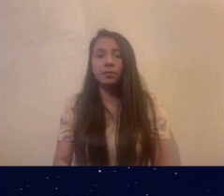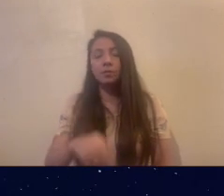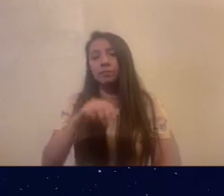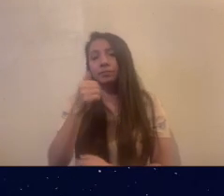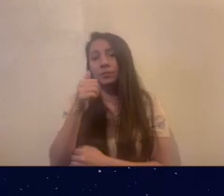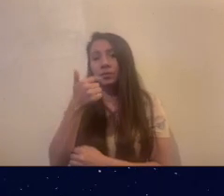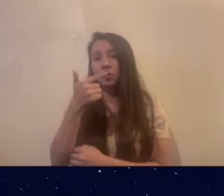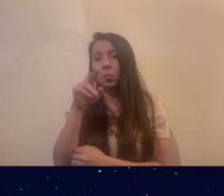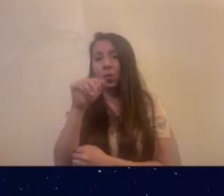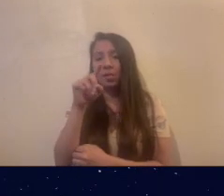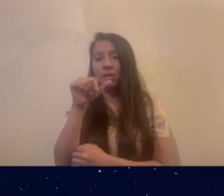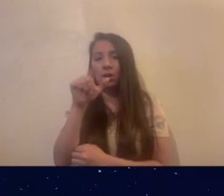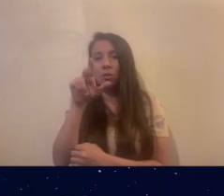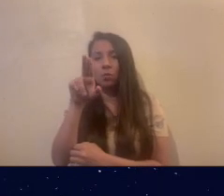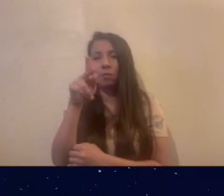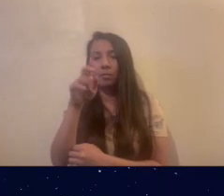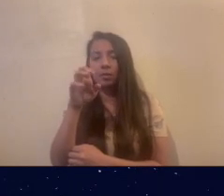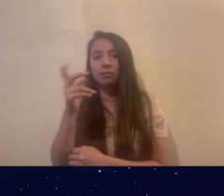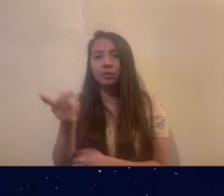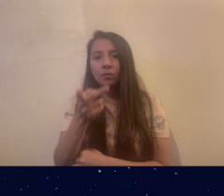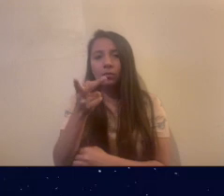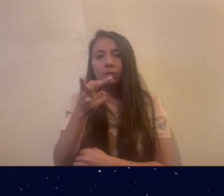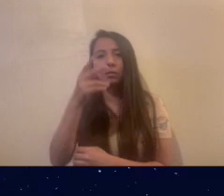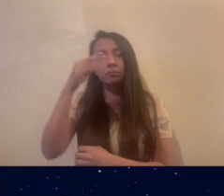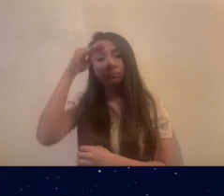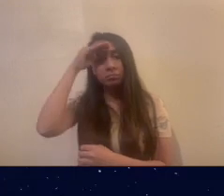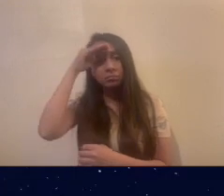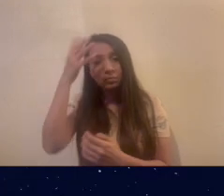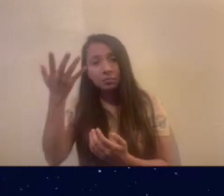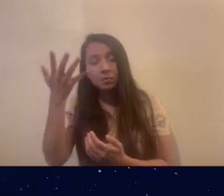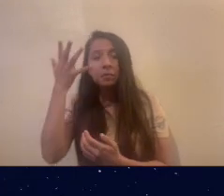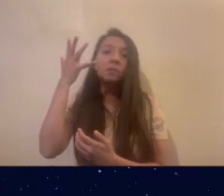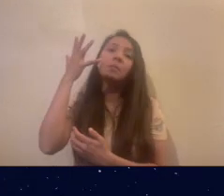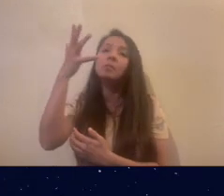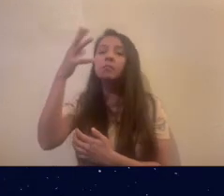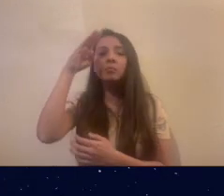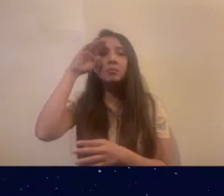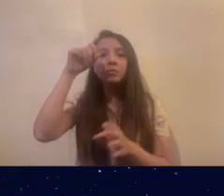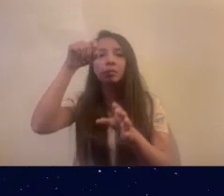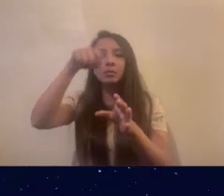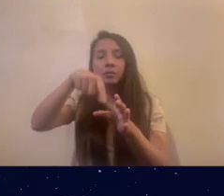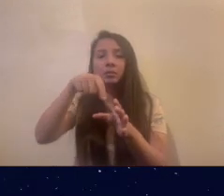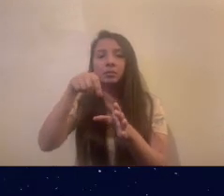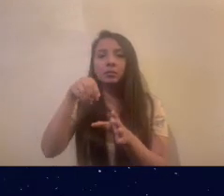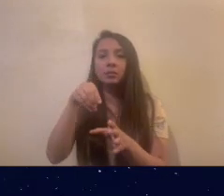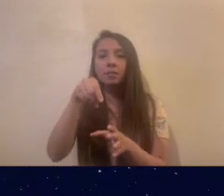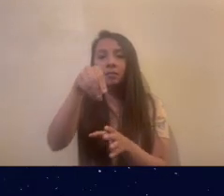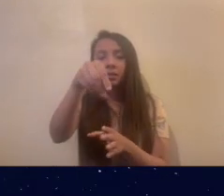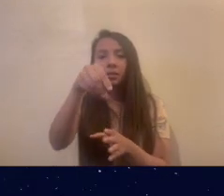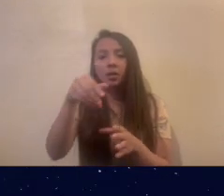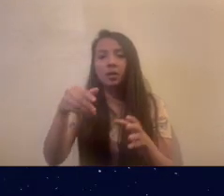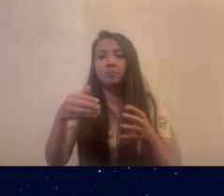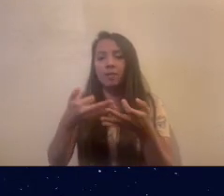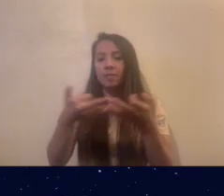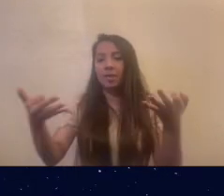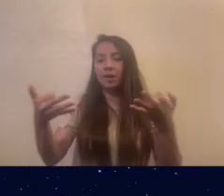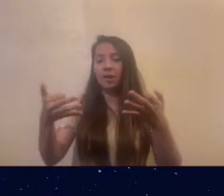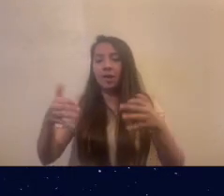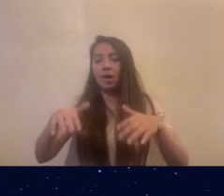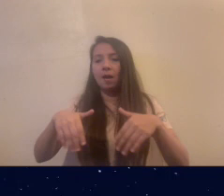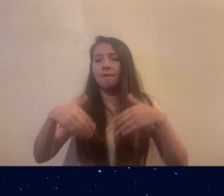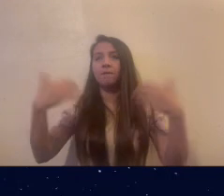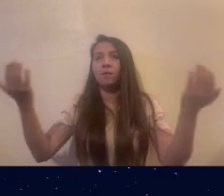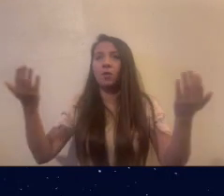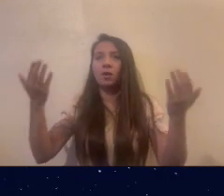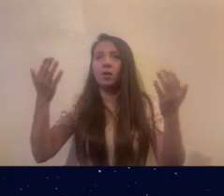La pregunta de Guadalupe es súper interesante. Dice, si tenemos pensado, o si alguien tiene pensado sembrar semillas directamente a cielo abierto. No